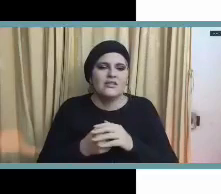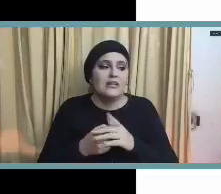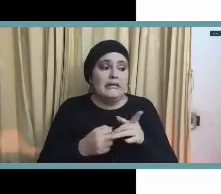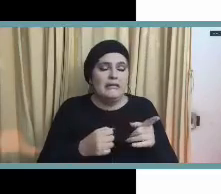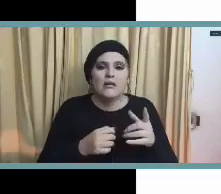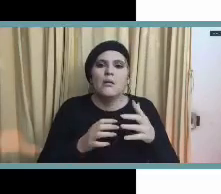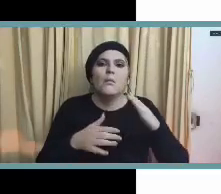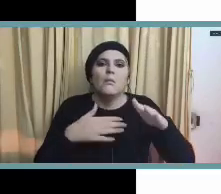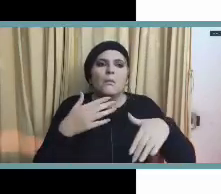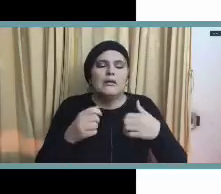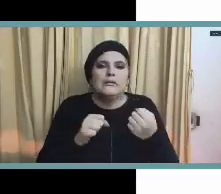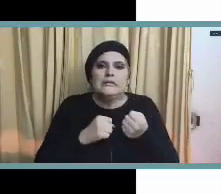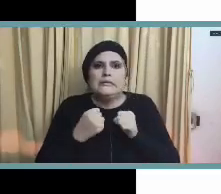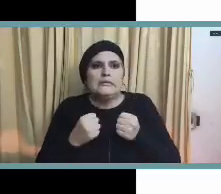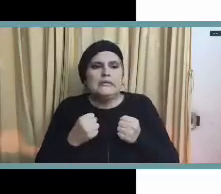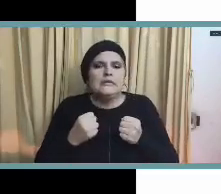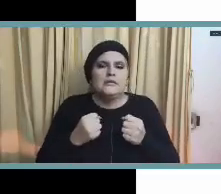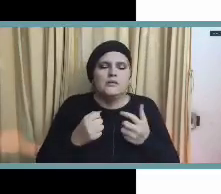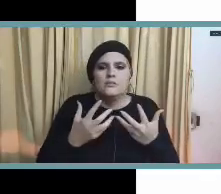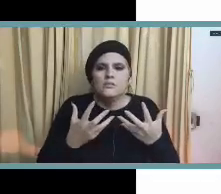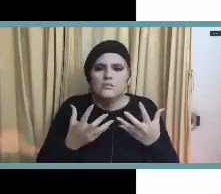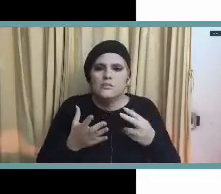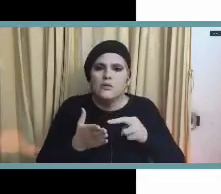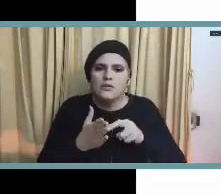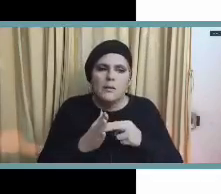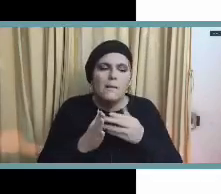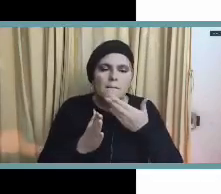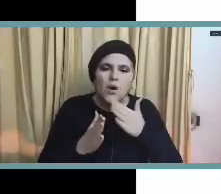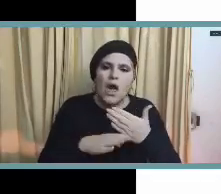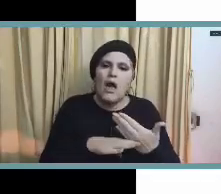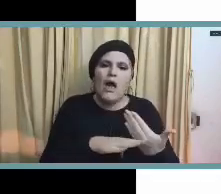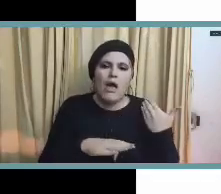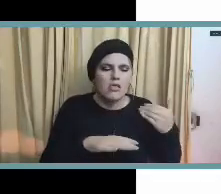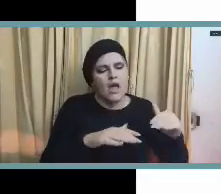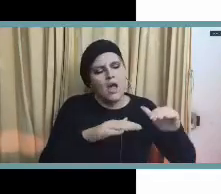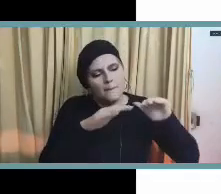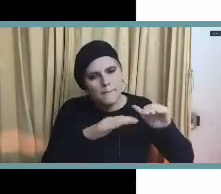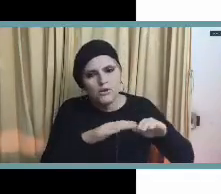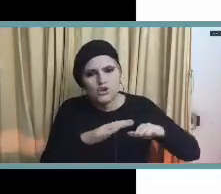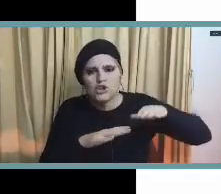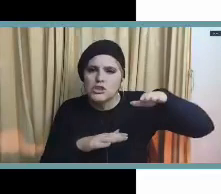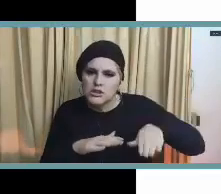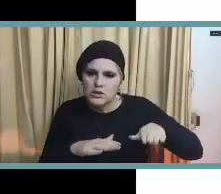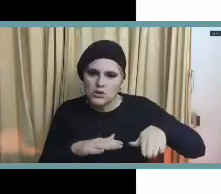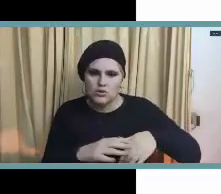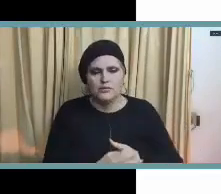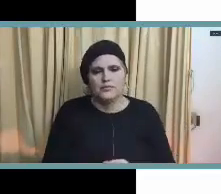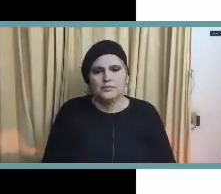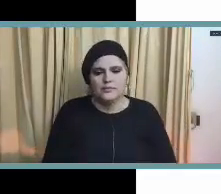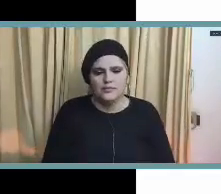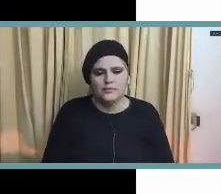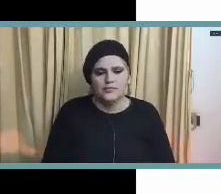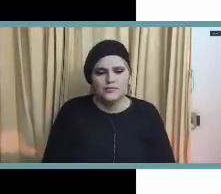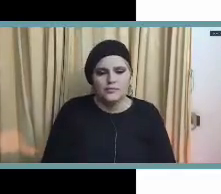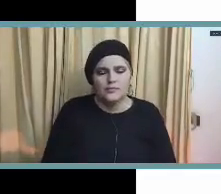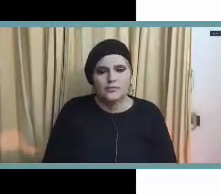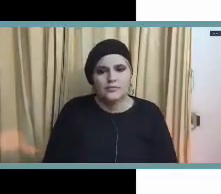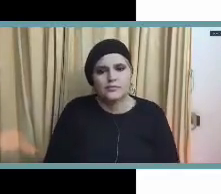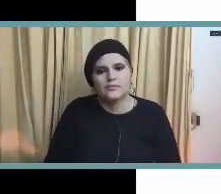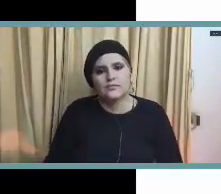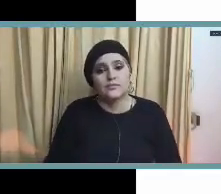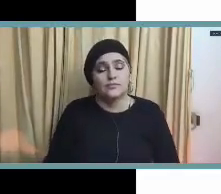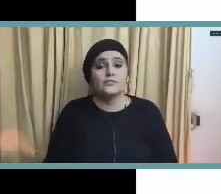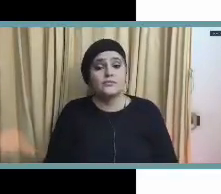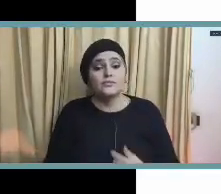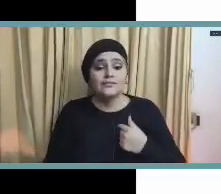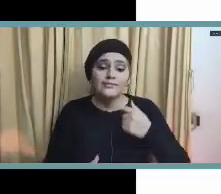poderlas entonces apoyar a los niños cuando son pequeños. quiero dejarles este video porque es un